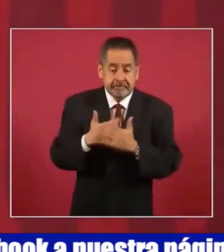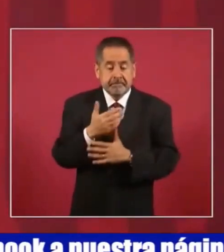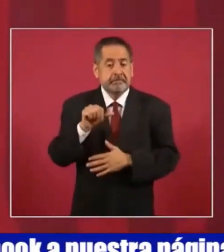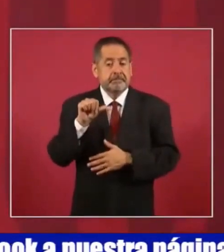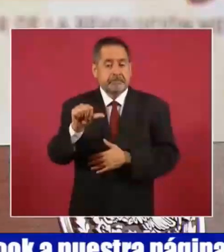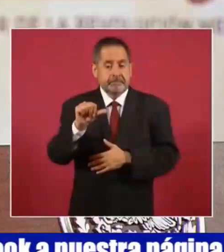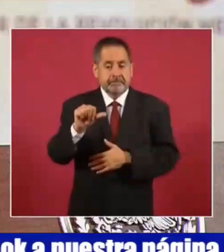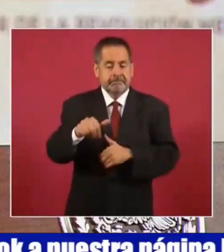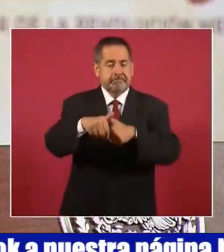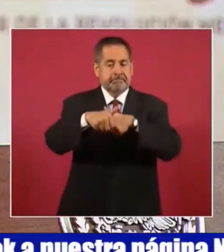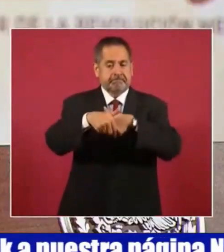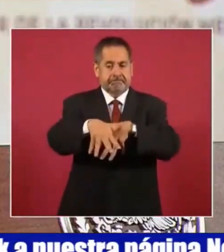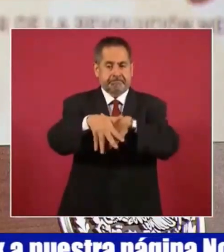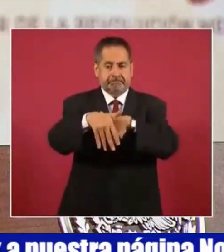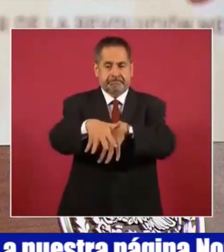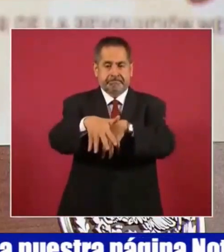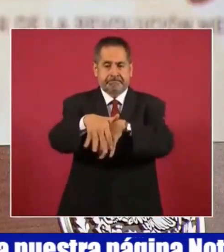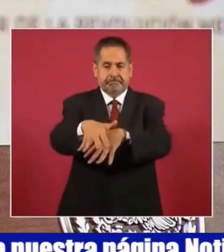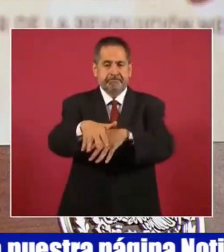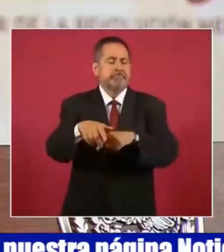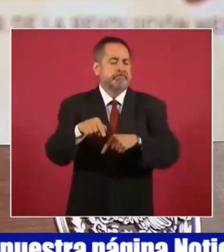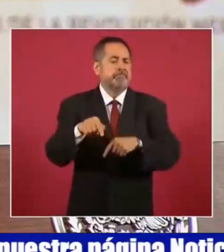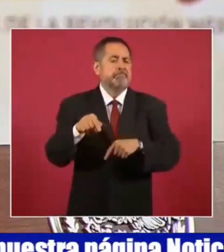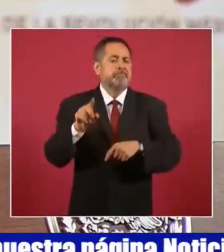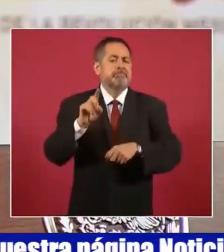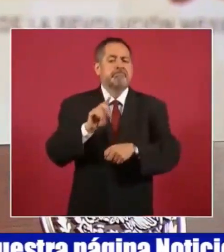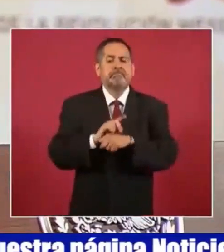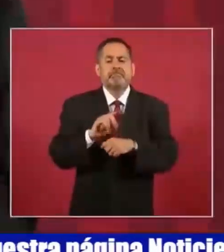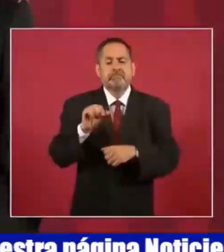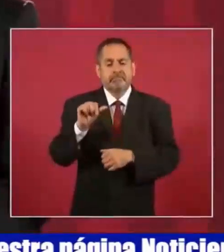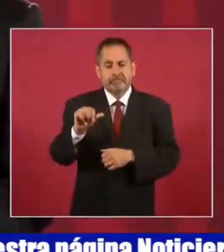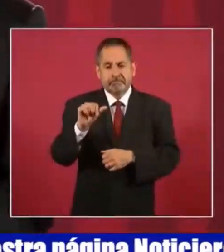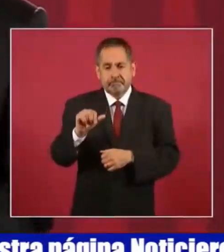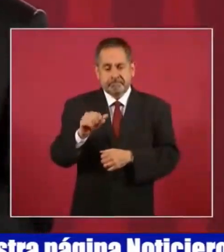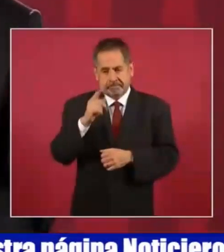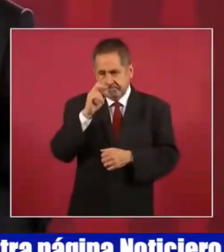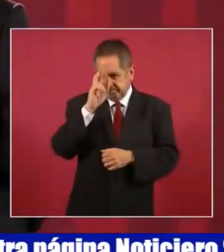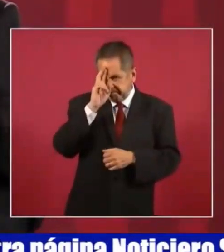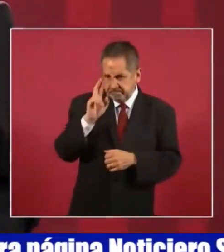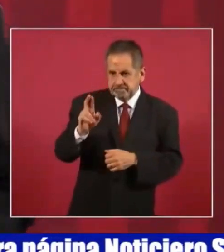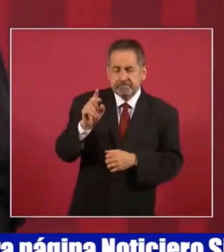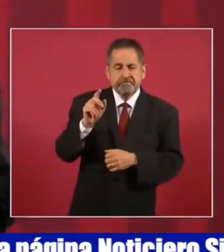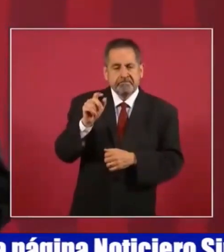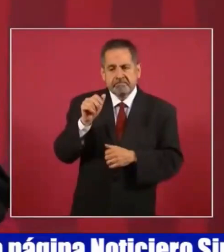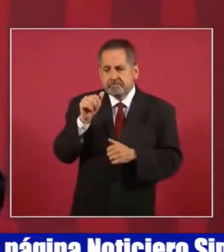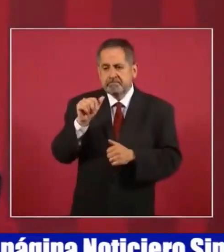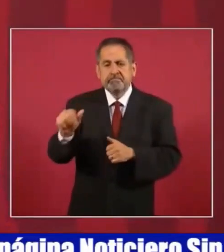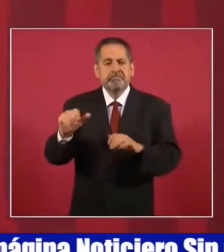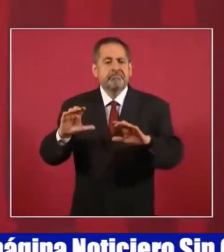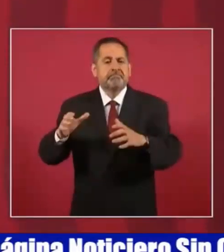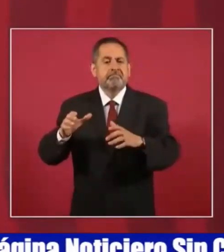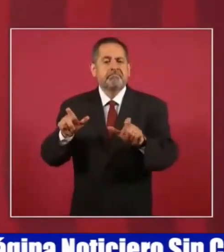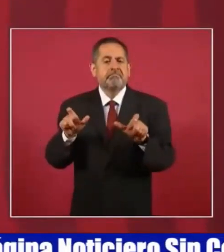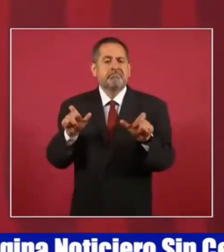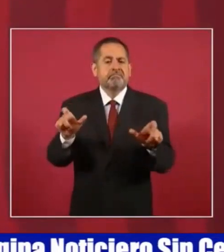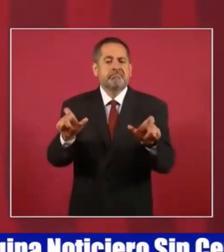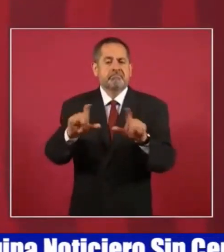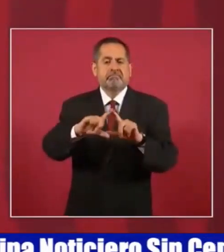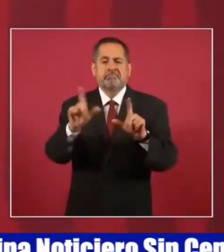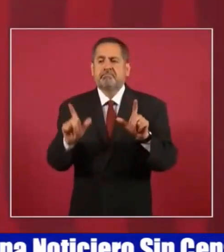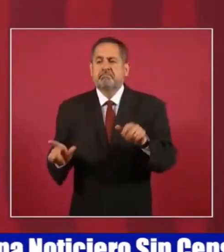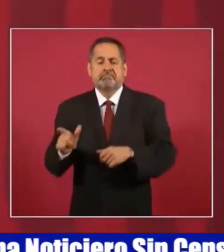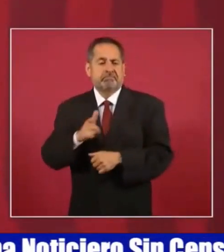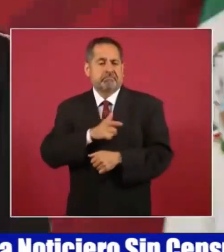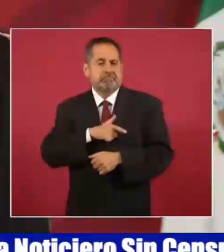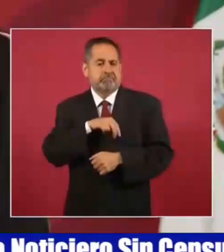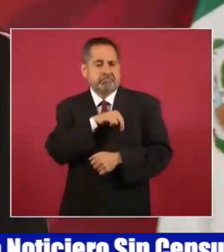no podemos dejar atrás el tema de las diferencias políticas? De hecho, López Obrador le advierte a los conservadores que la llevan de perder,